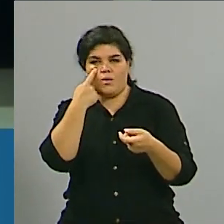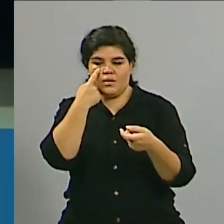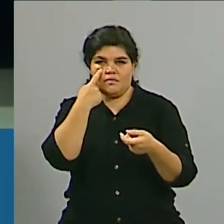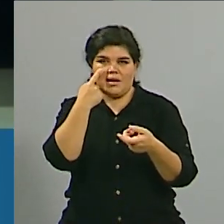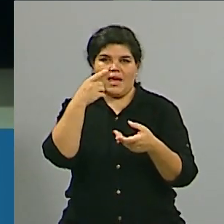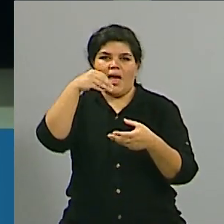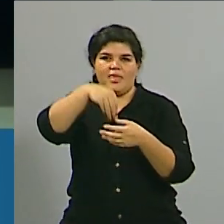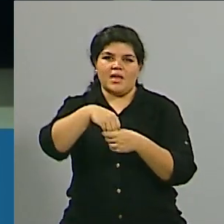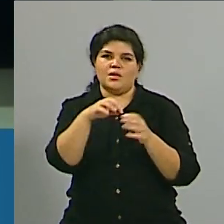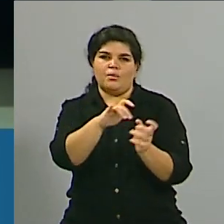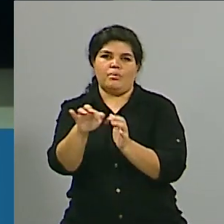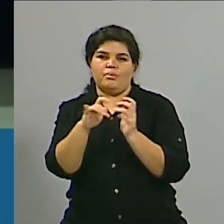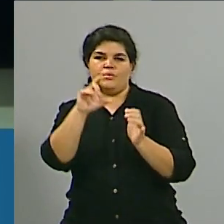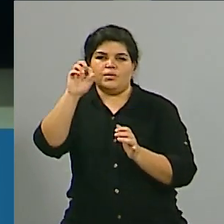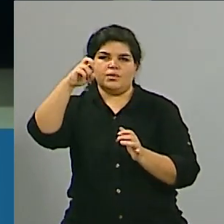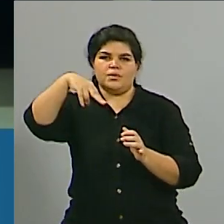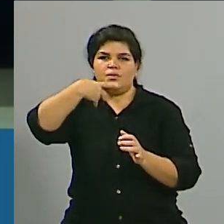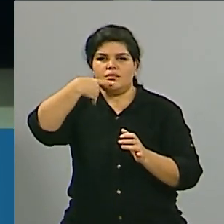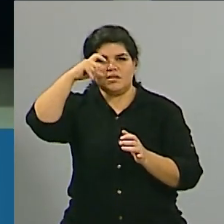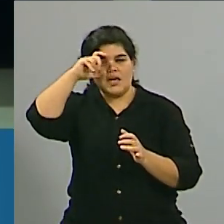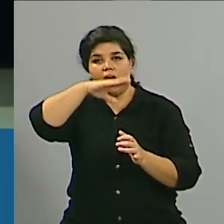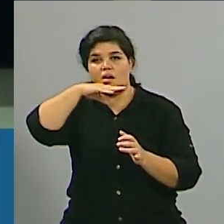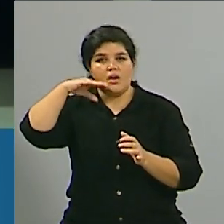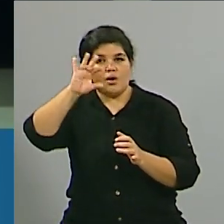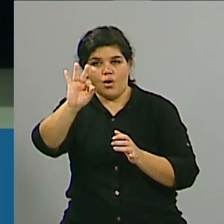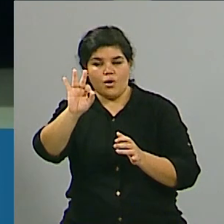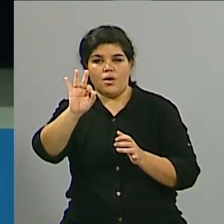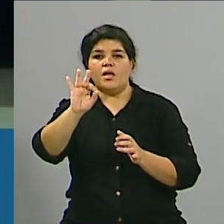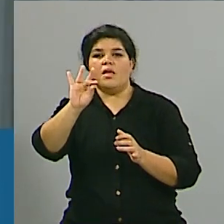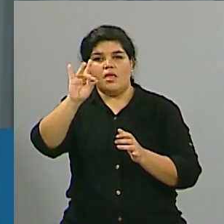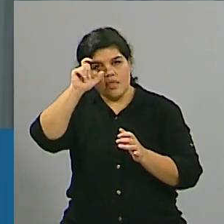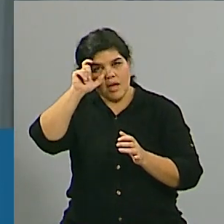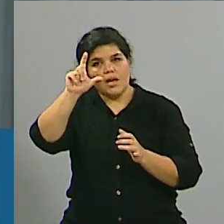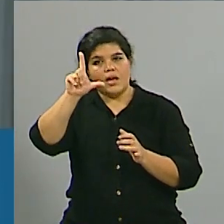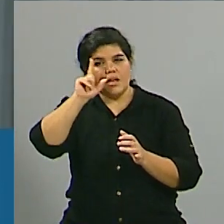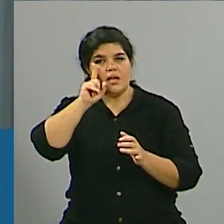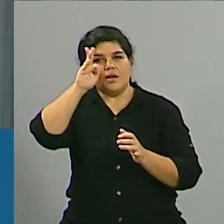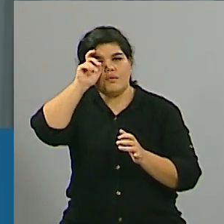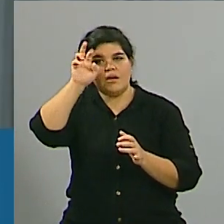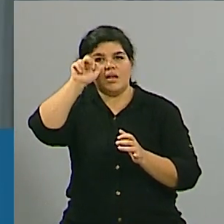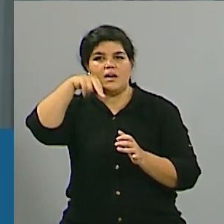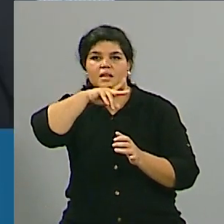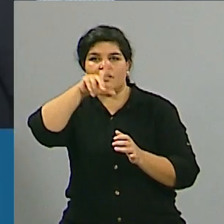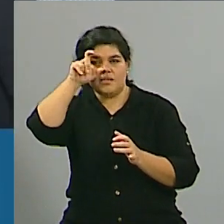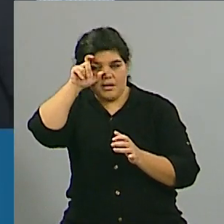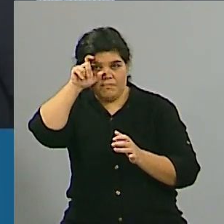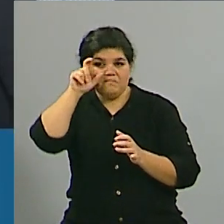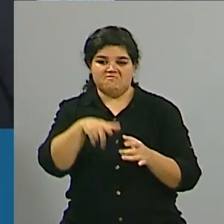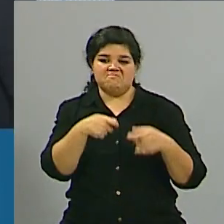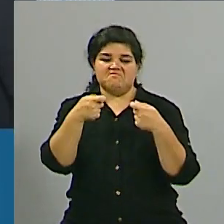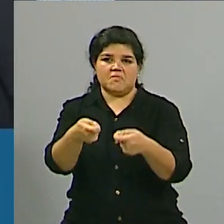por parte del oficialismo para que emitiera opinión y demás el Ejecutivo, quedaban cajoneados. Muy pocos fueron los que volvieron con alguna respuesta